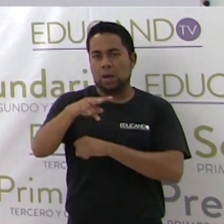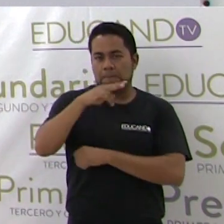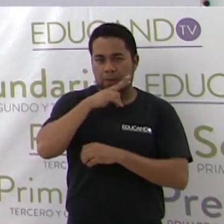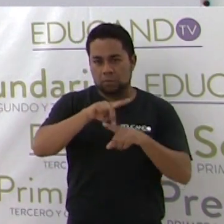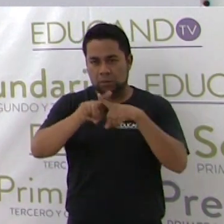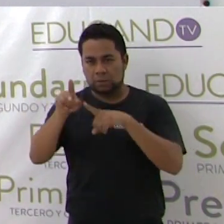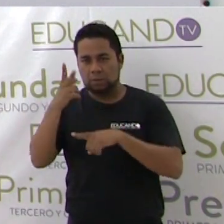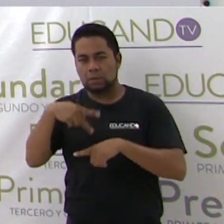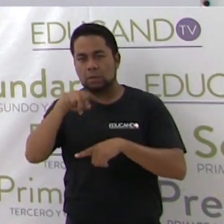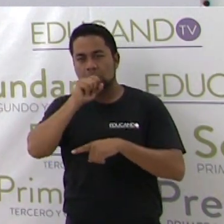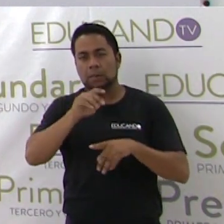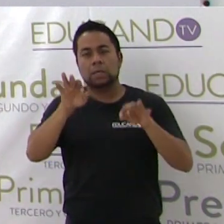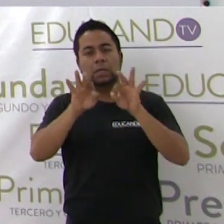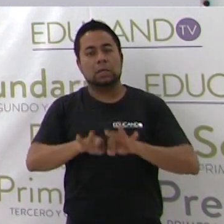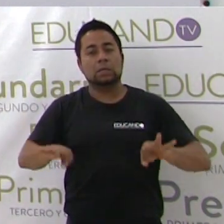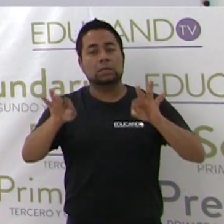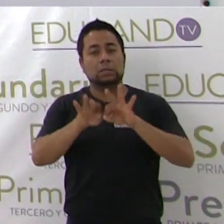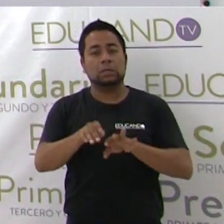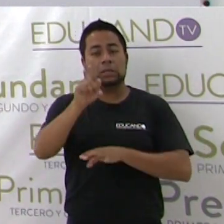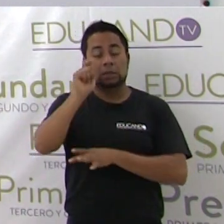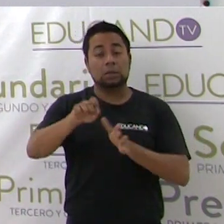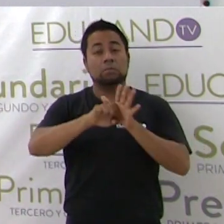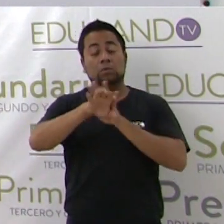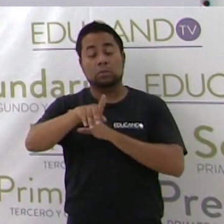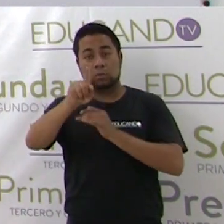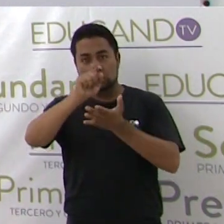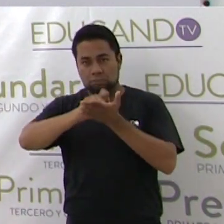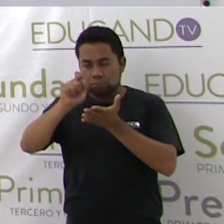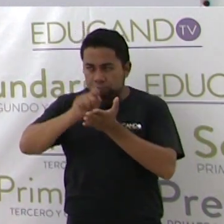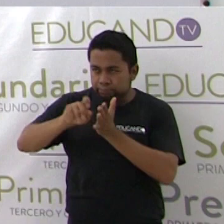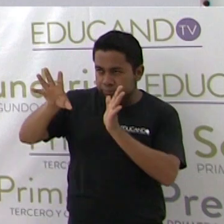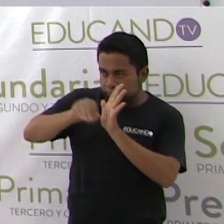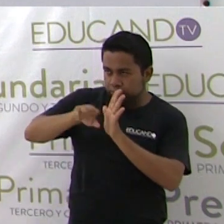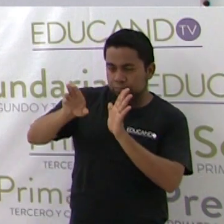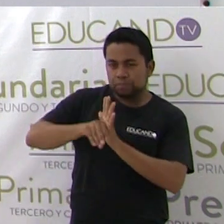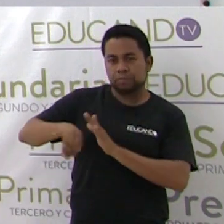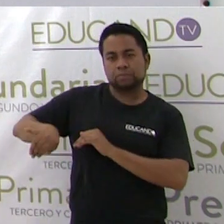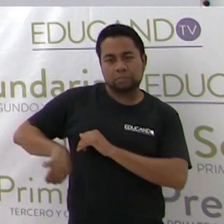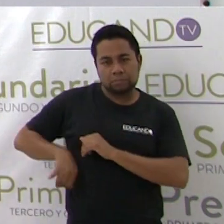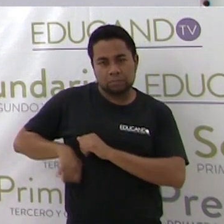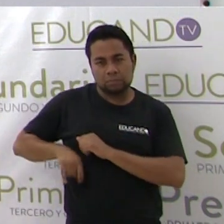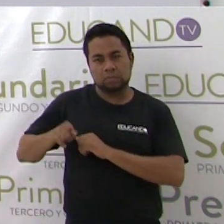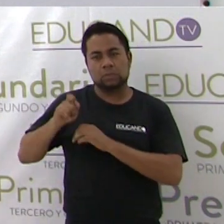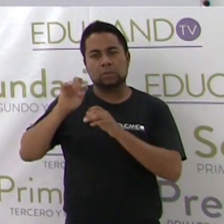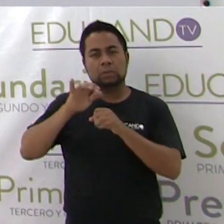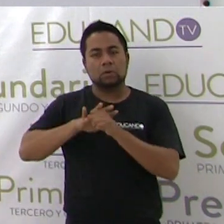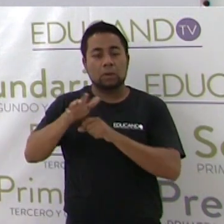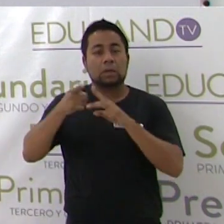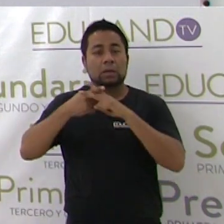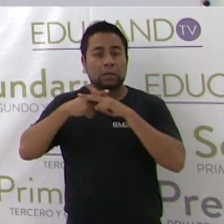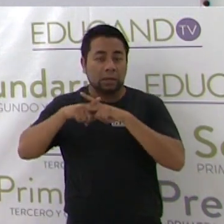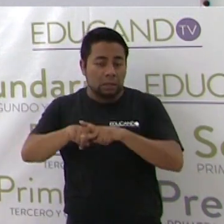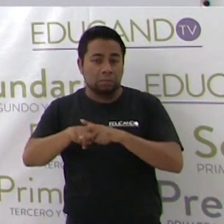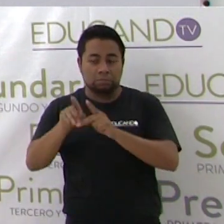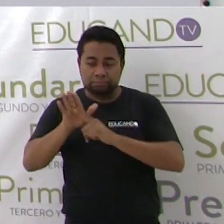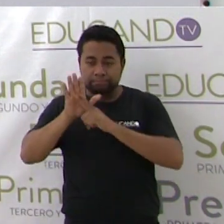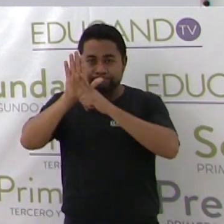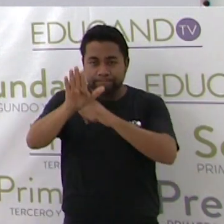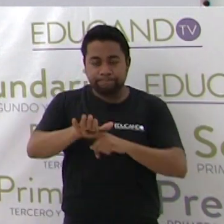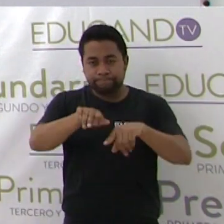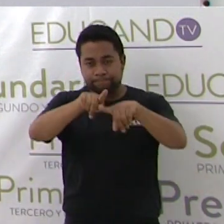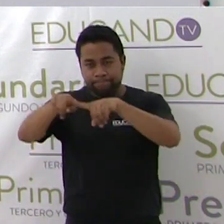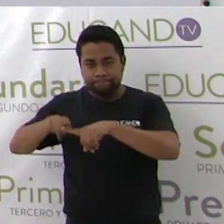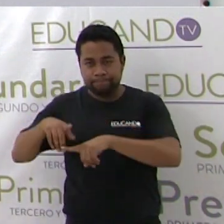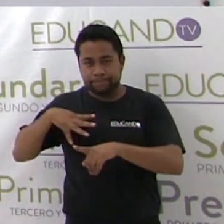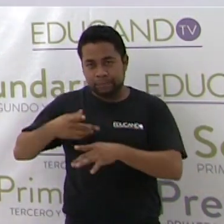es muy importante que tomes nota y prestes atención a lo que vamos a empezar a trabajar en cada una de